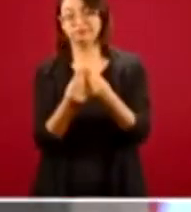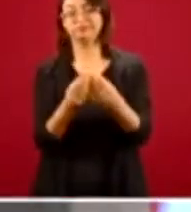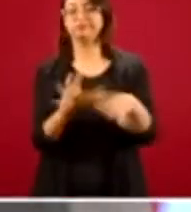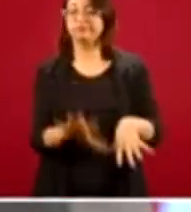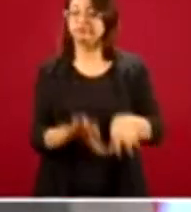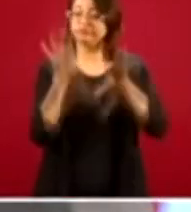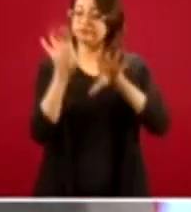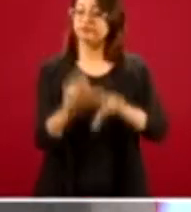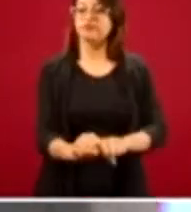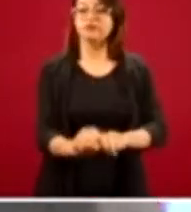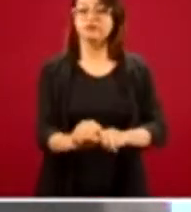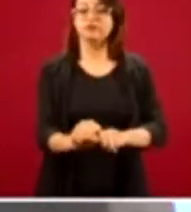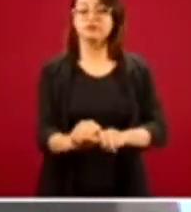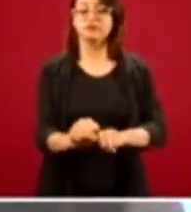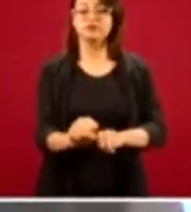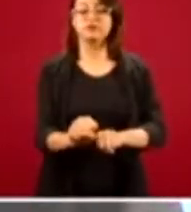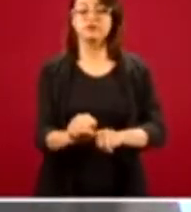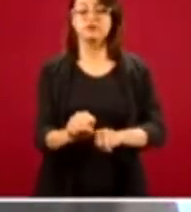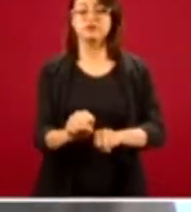que